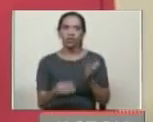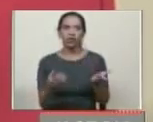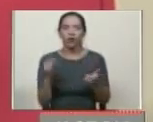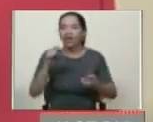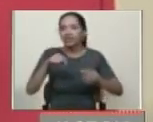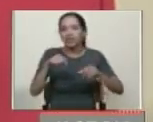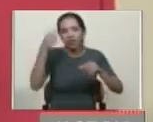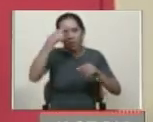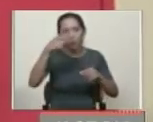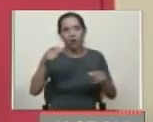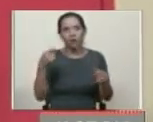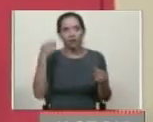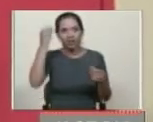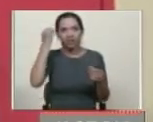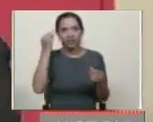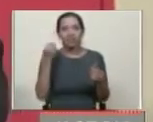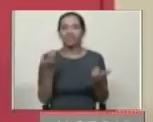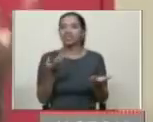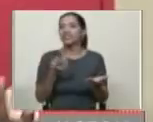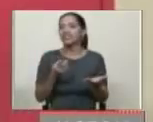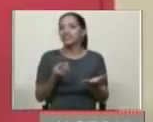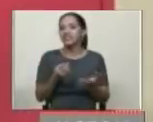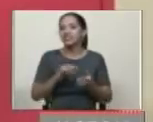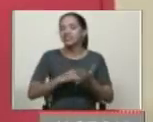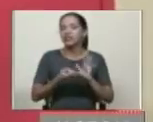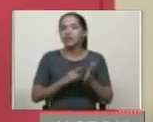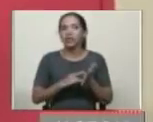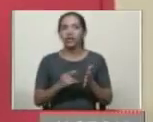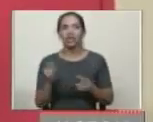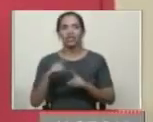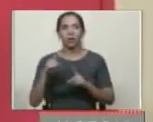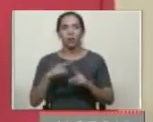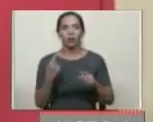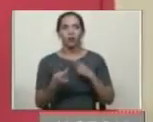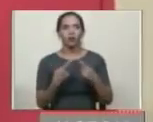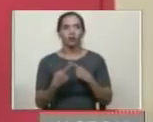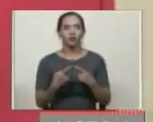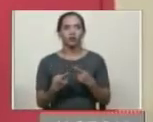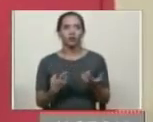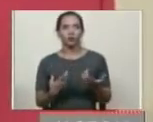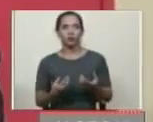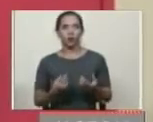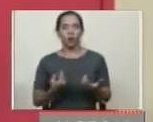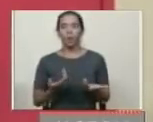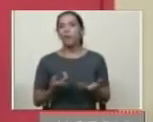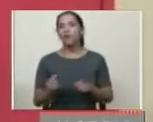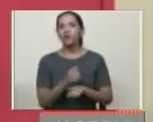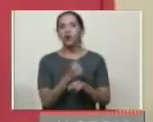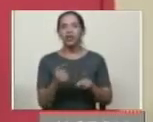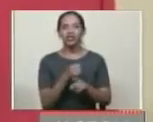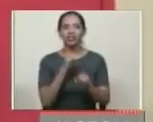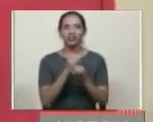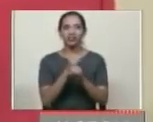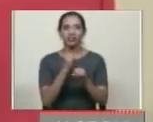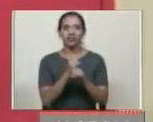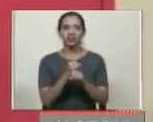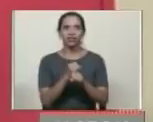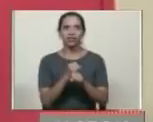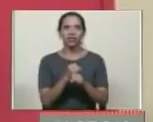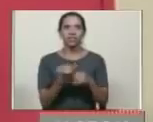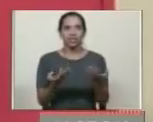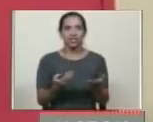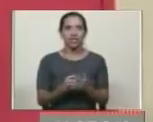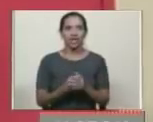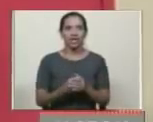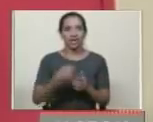general internalice qué significa eso, cuál es el tipo de cosas que se manifiestan como violencia digital, y que una vez que la población conozca de qué se